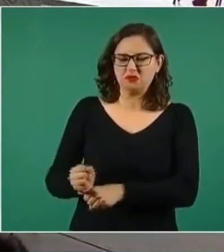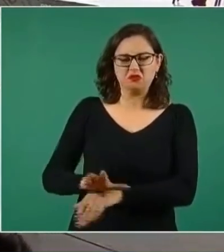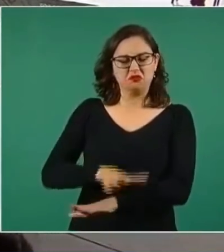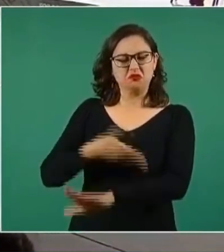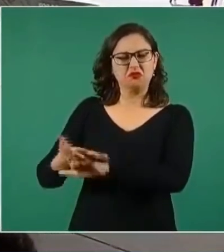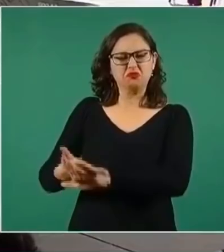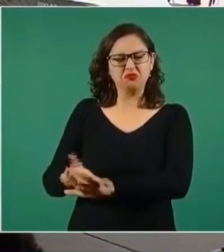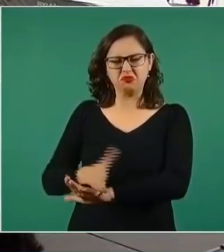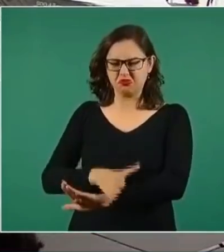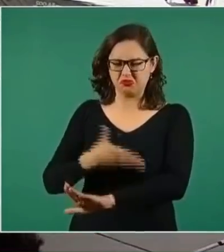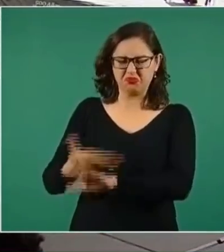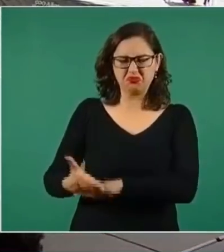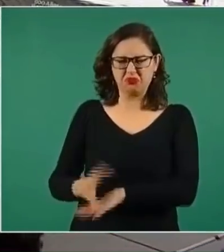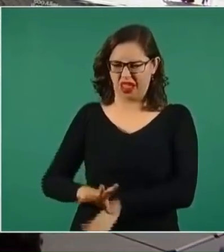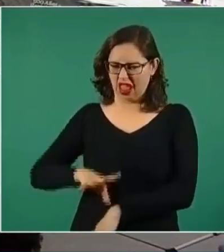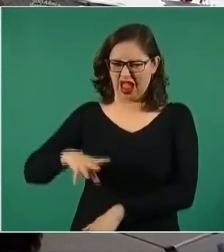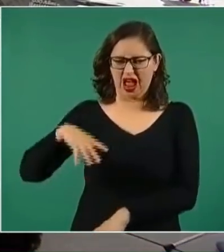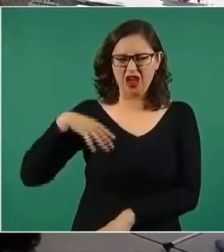sobreexplotación,